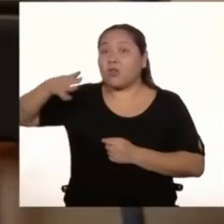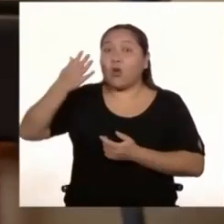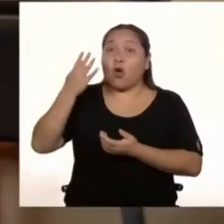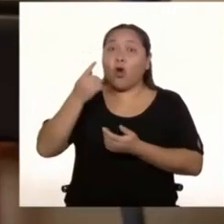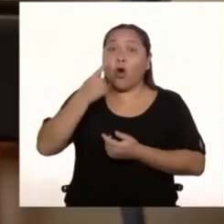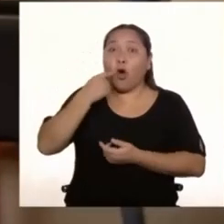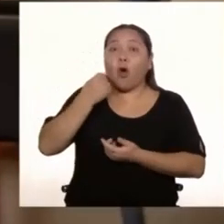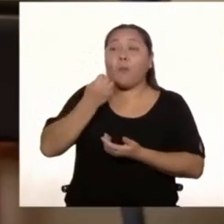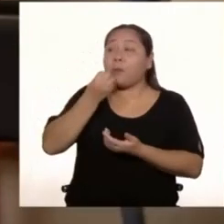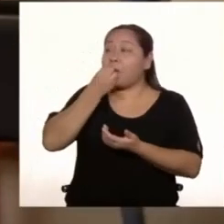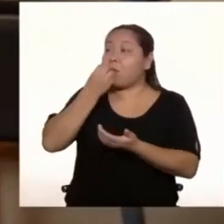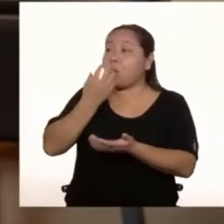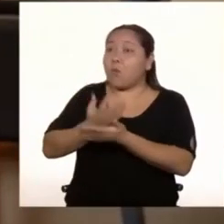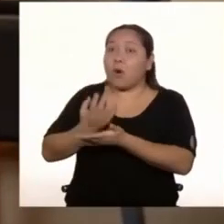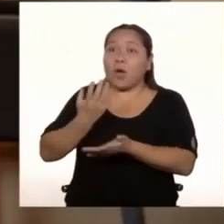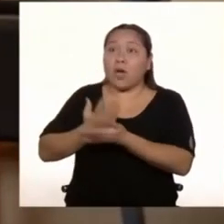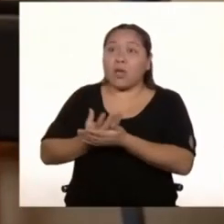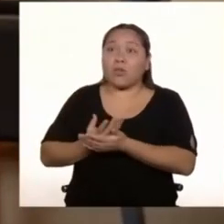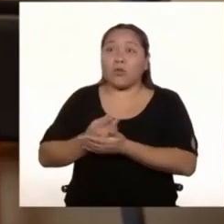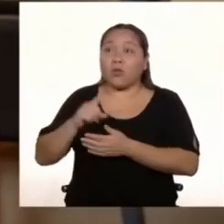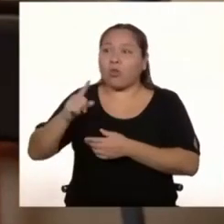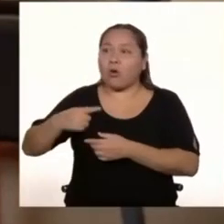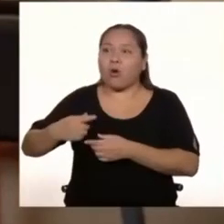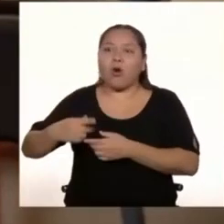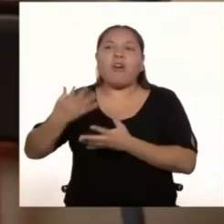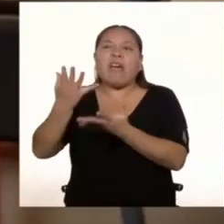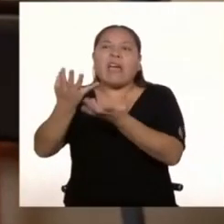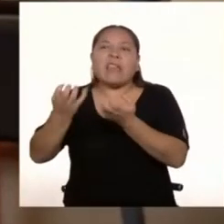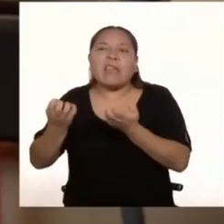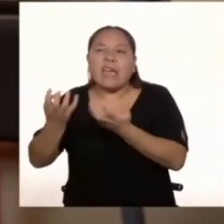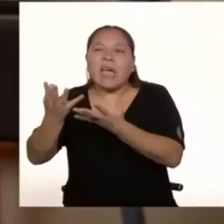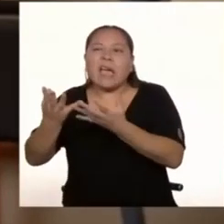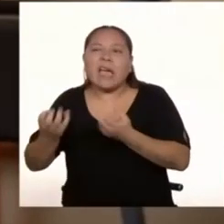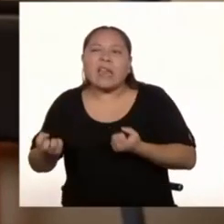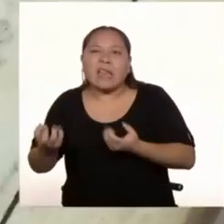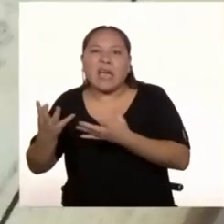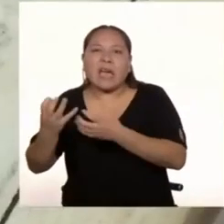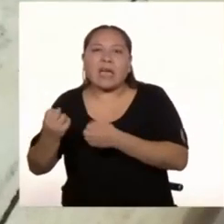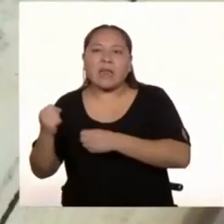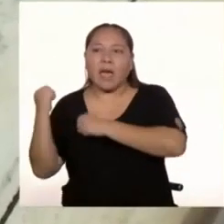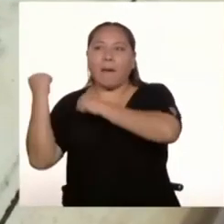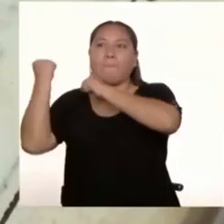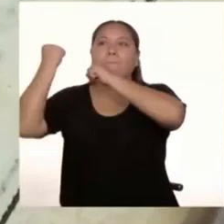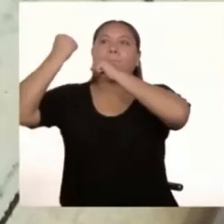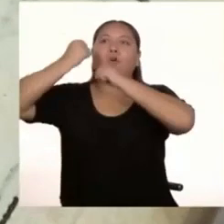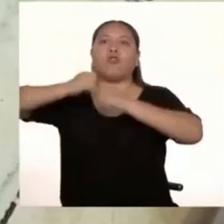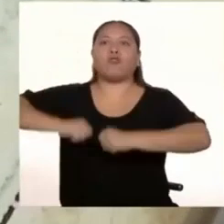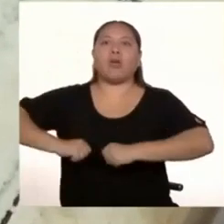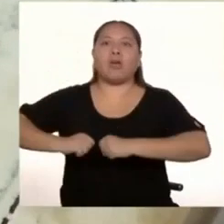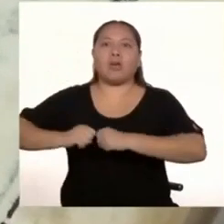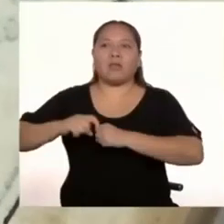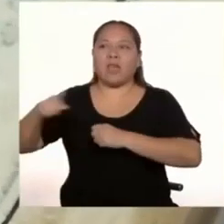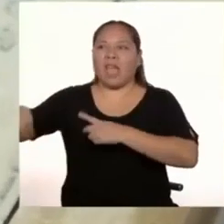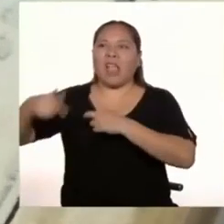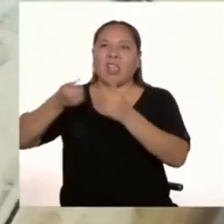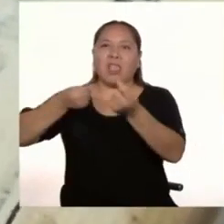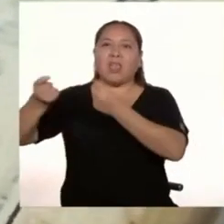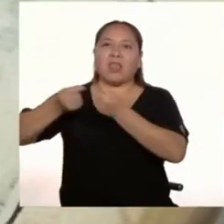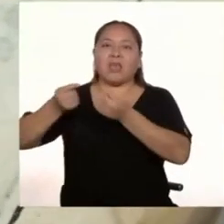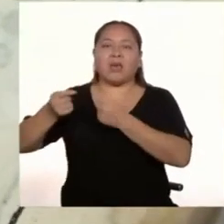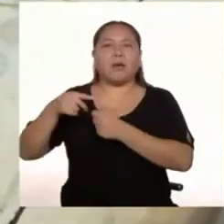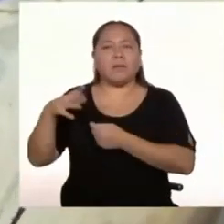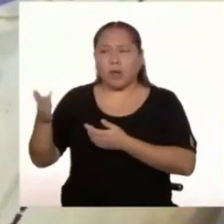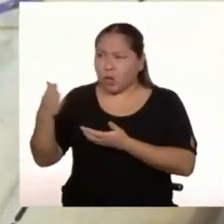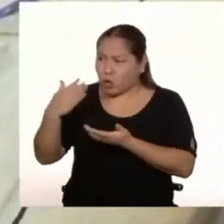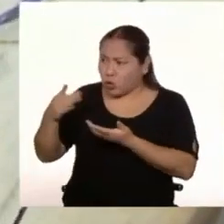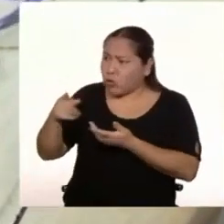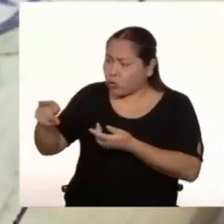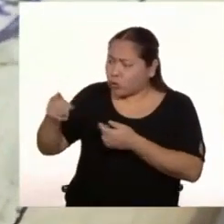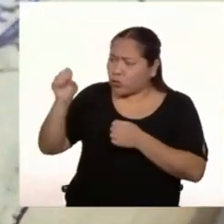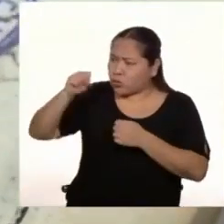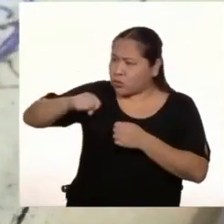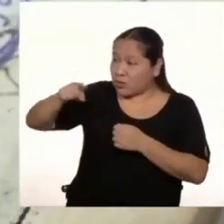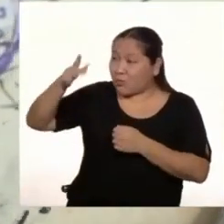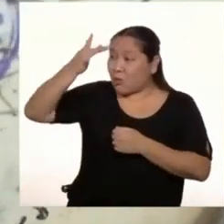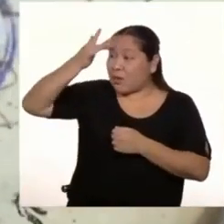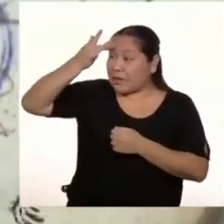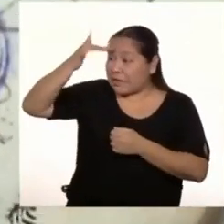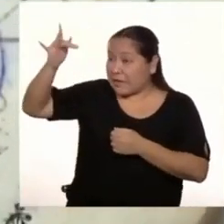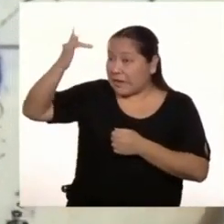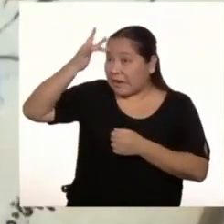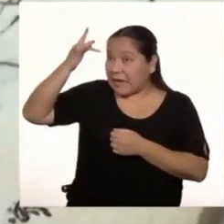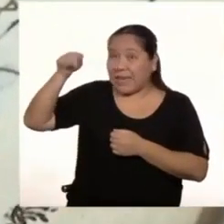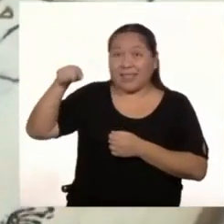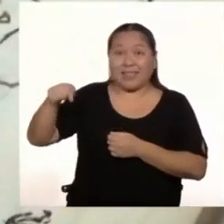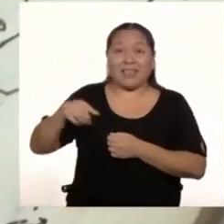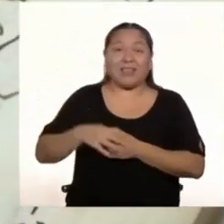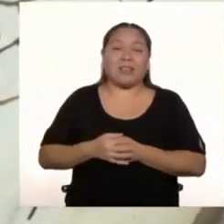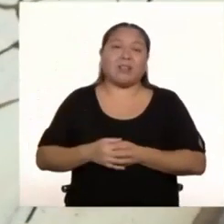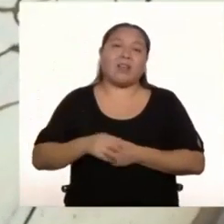que no estuvo disputando el poder, pero que lo llamaban, porque tenía, digamos, este insumo cultural que lo va a necesitar